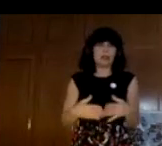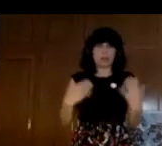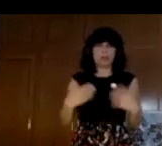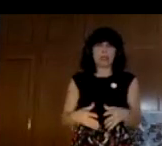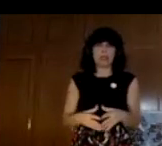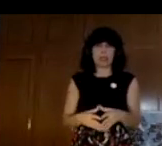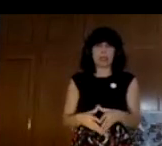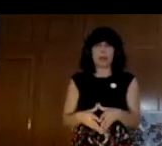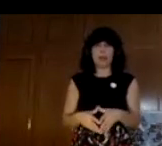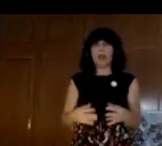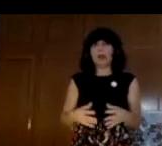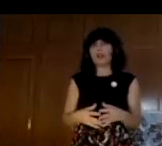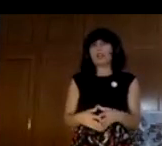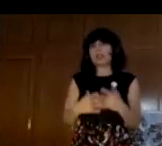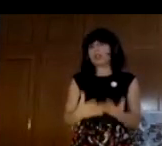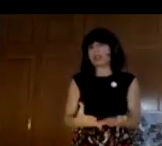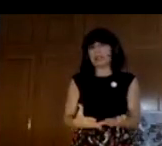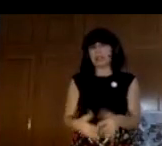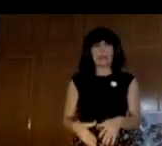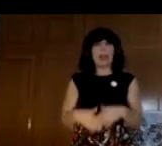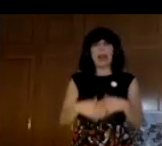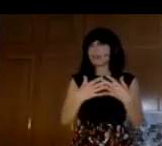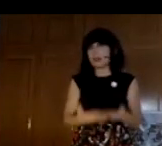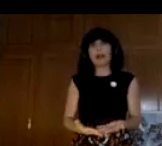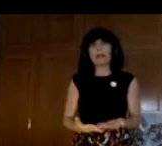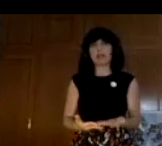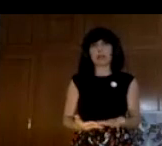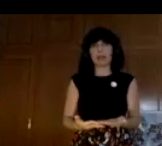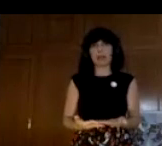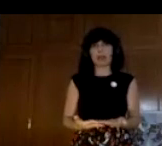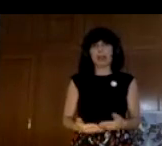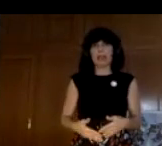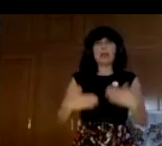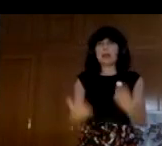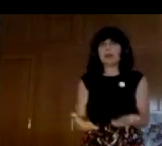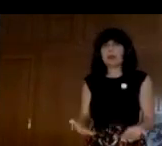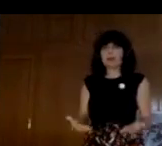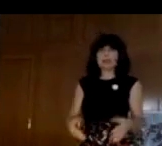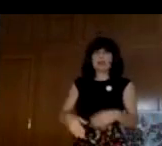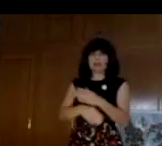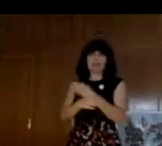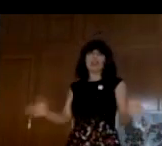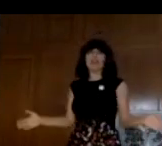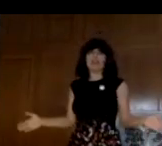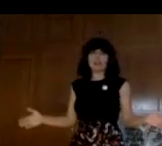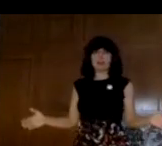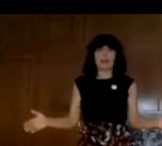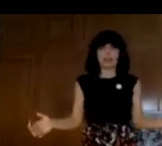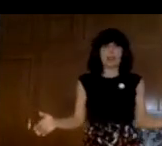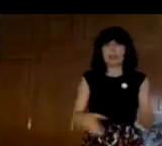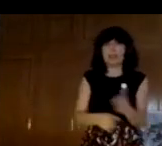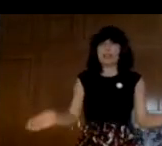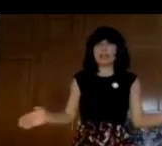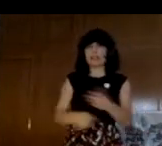lo tienen interiorizado. Luego tenemos a los haters, a los que nunca vamos a convencer. Y da igual cómo lo intentemos, no nos lo van a comprar,